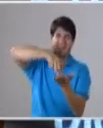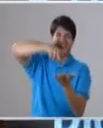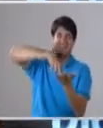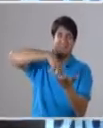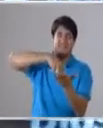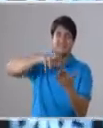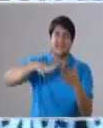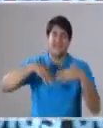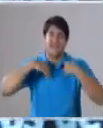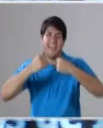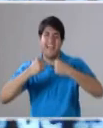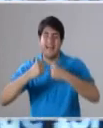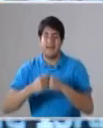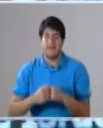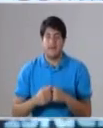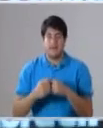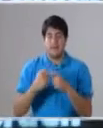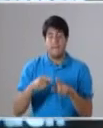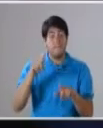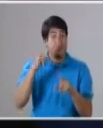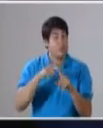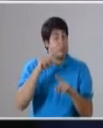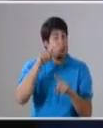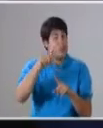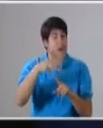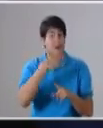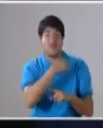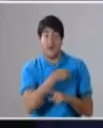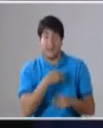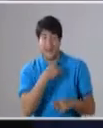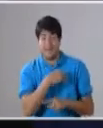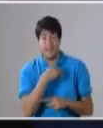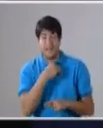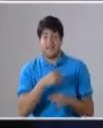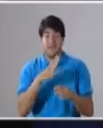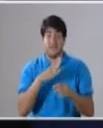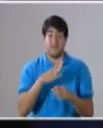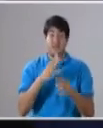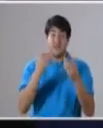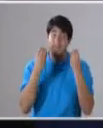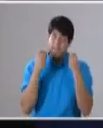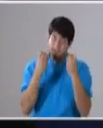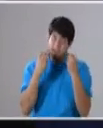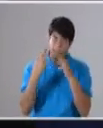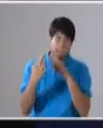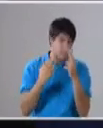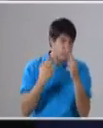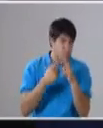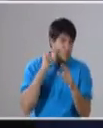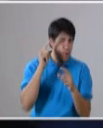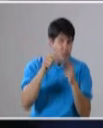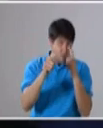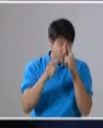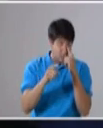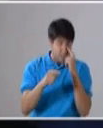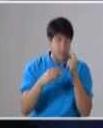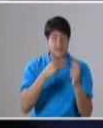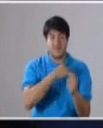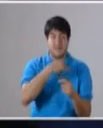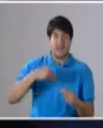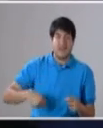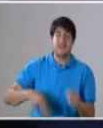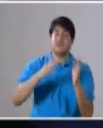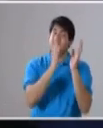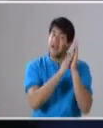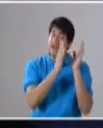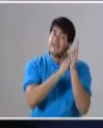Por eso el ministro tiene mucho que ver en eso, pero no solo el ministro. Lo tiene que los ministros de alabanza, pero no